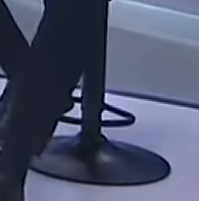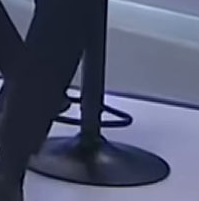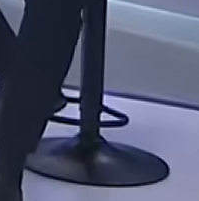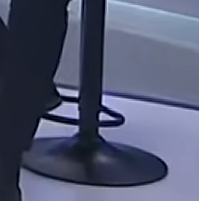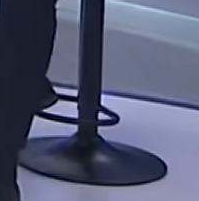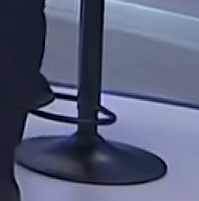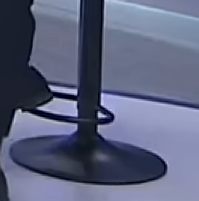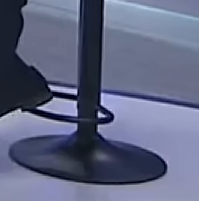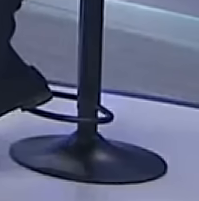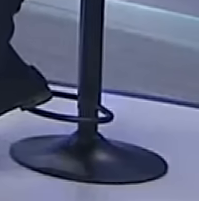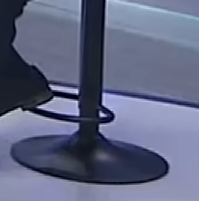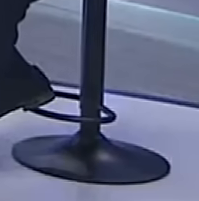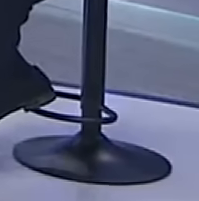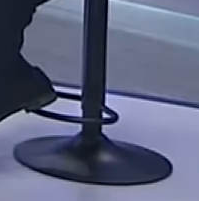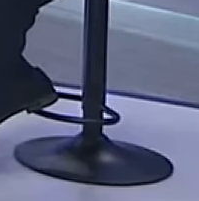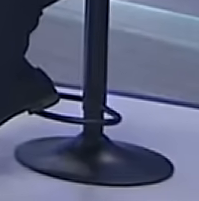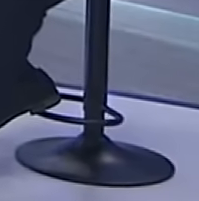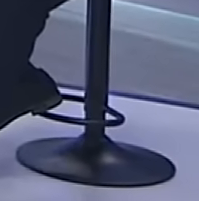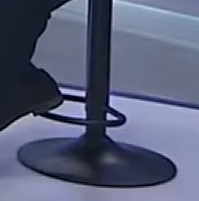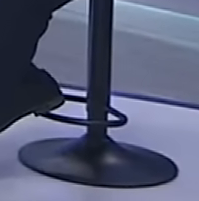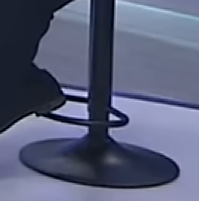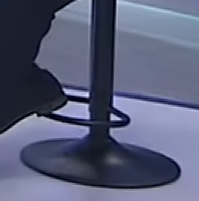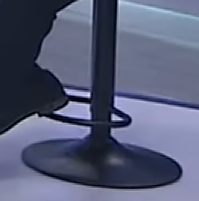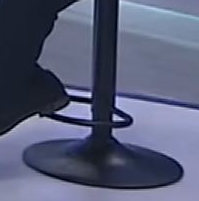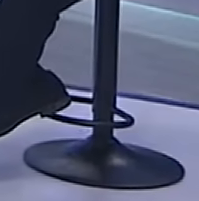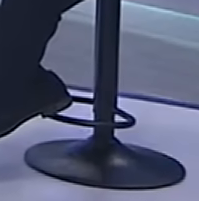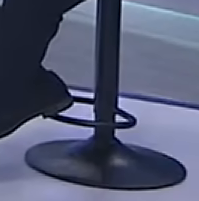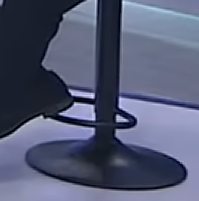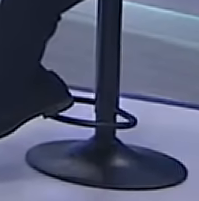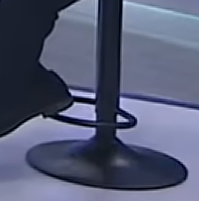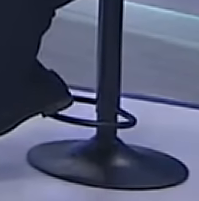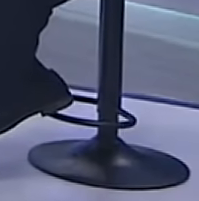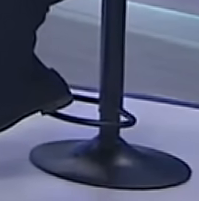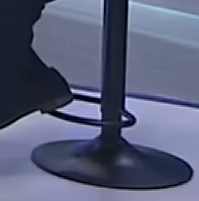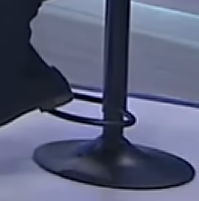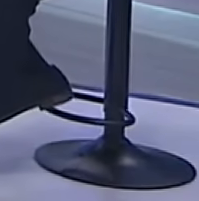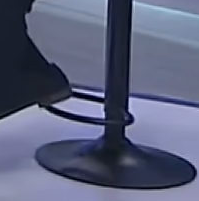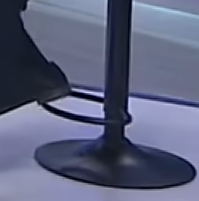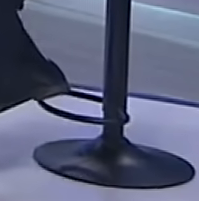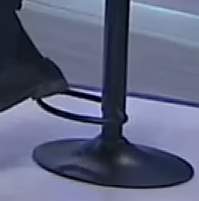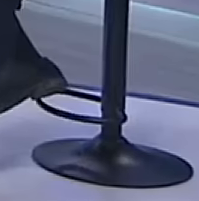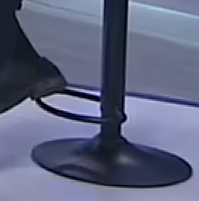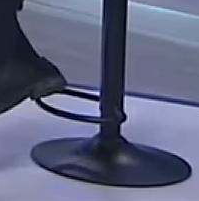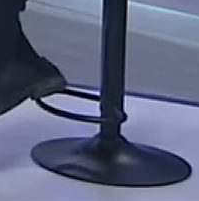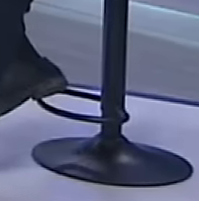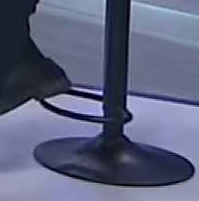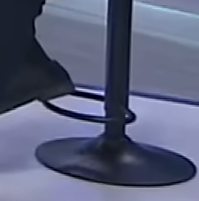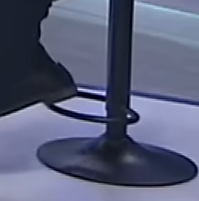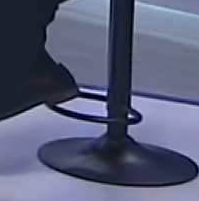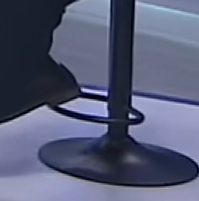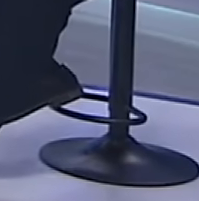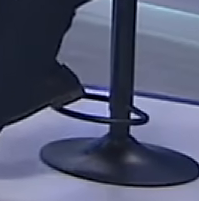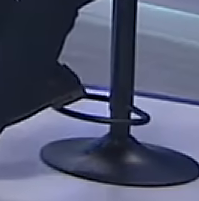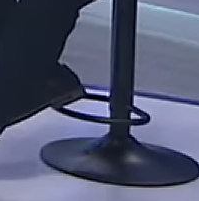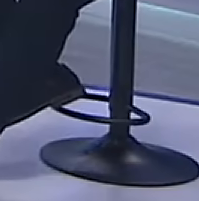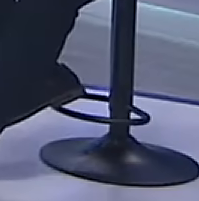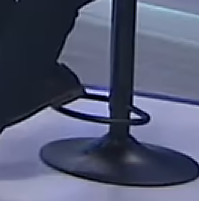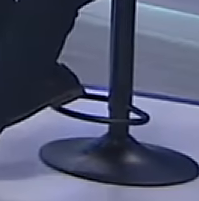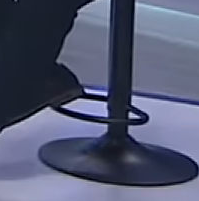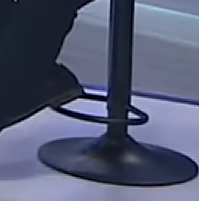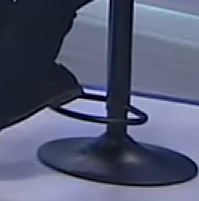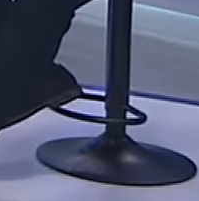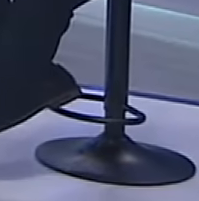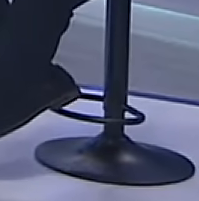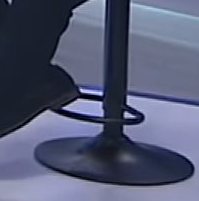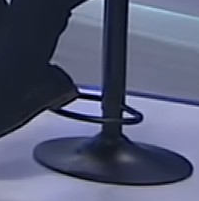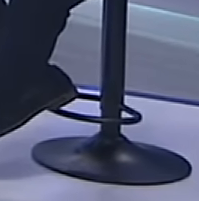tiene que tomar control. Eso es lo único que le están pidiendo las 42 urbanizaciones que habitan acá